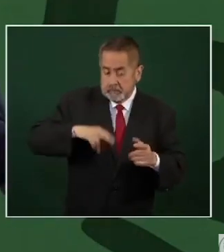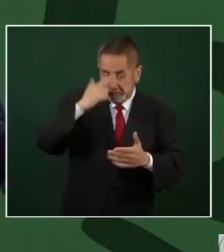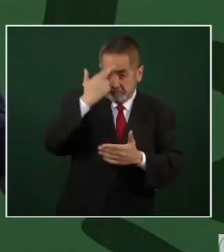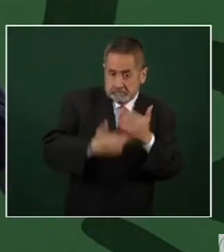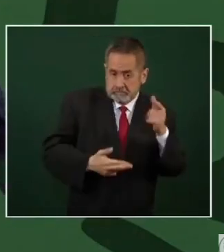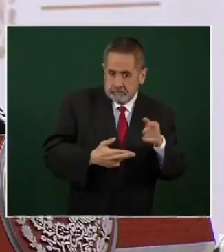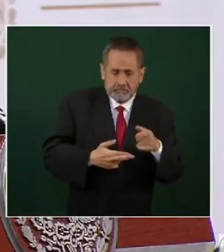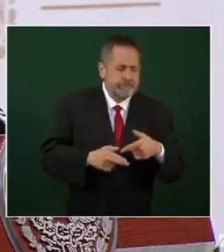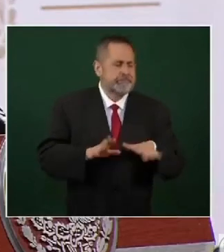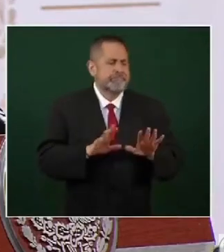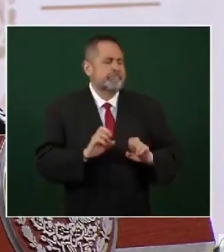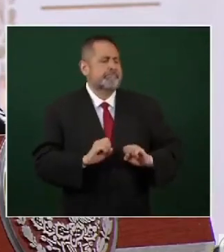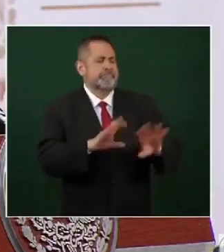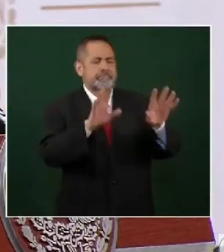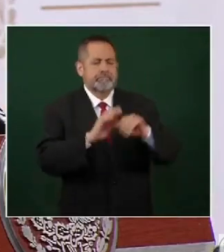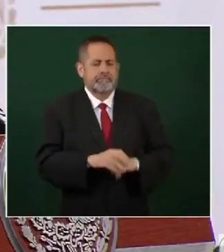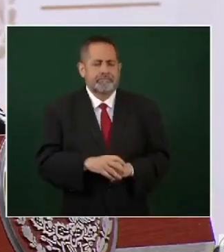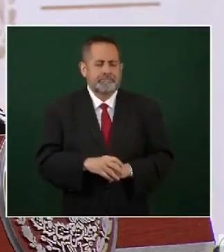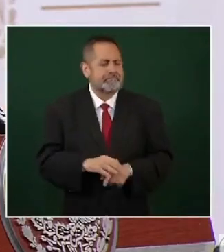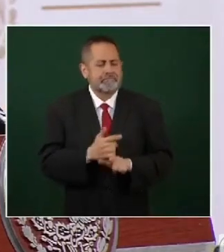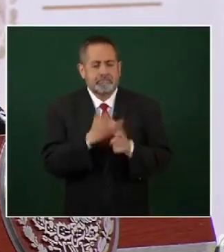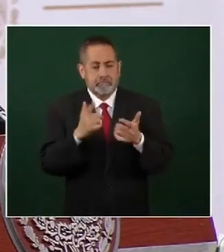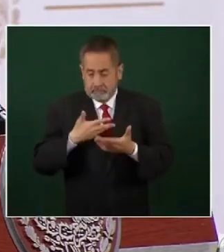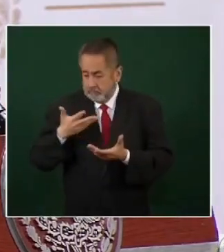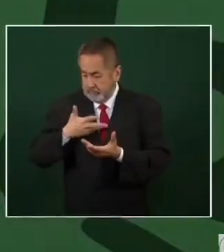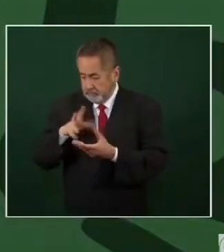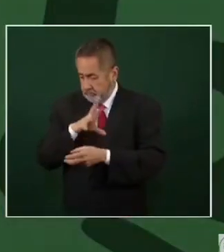delincuentes con todos los elementos,